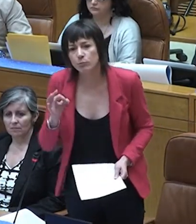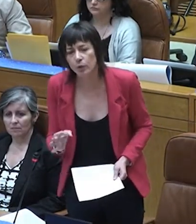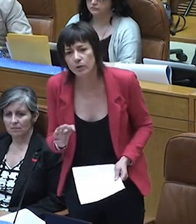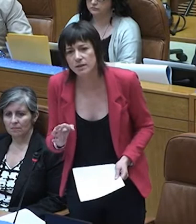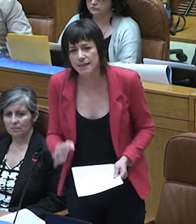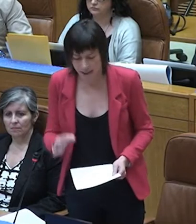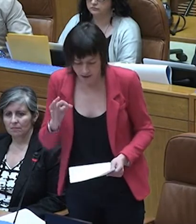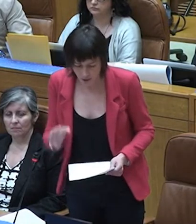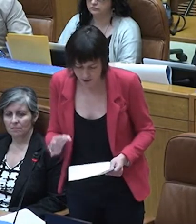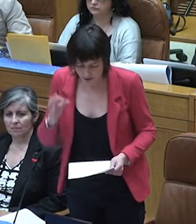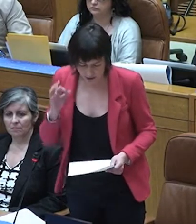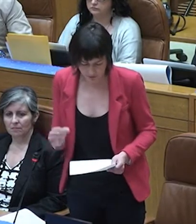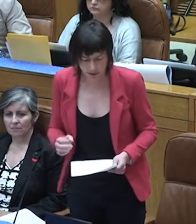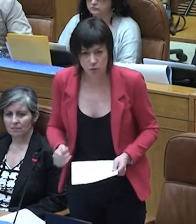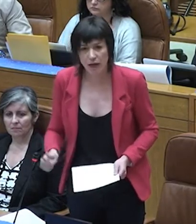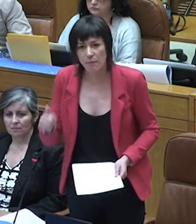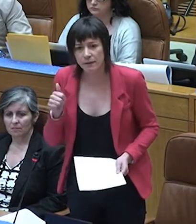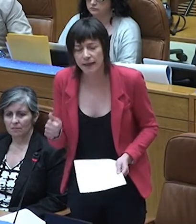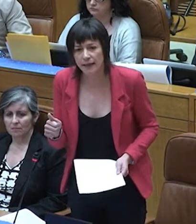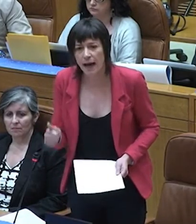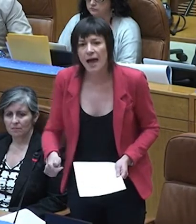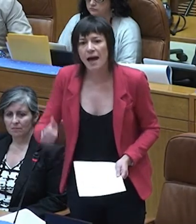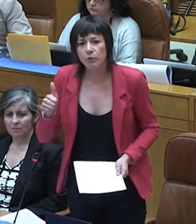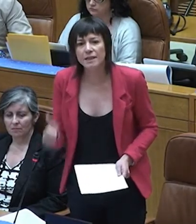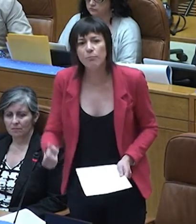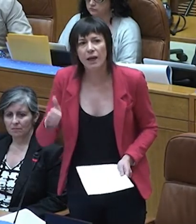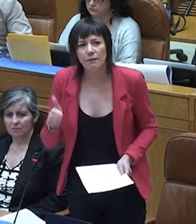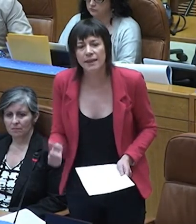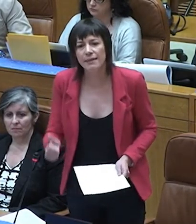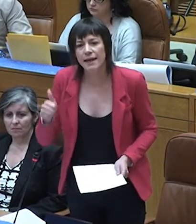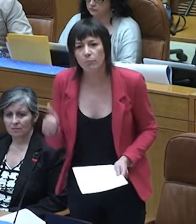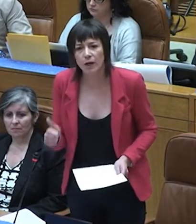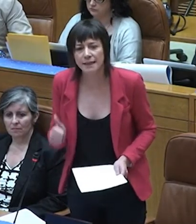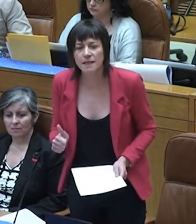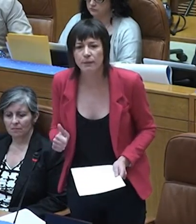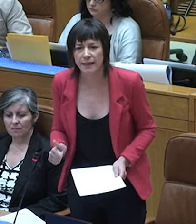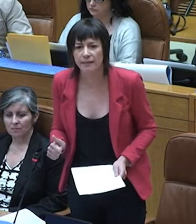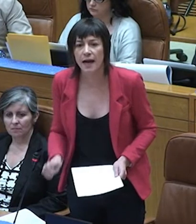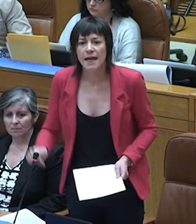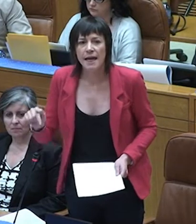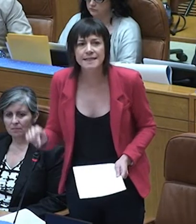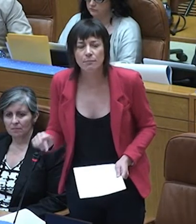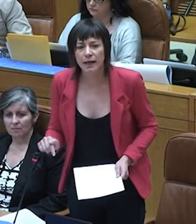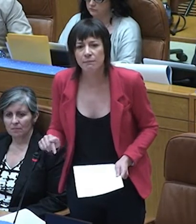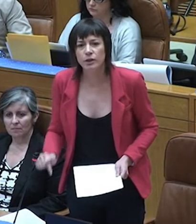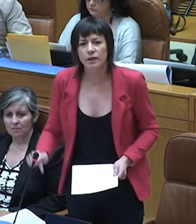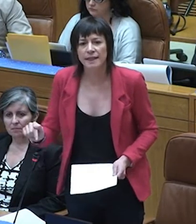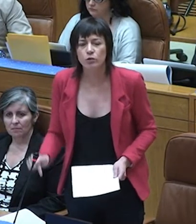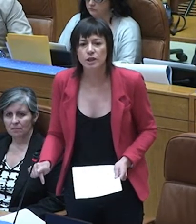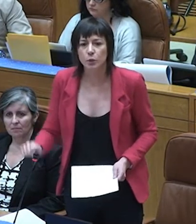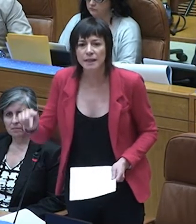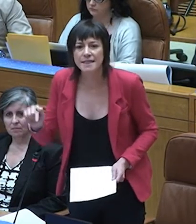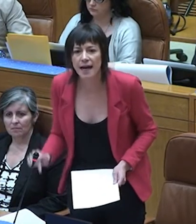as propostas que hoxe lle facemos. A primeira, apostar pola verdade e pola transparencia. Este Parlamento ten